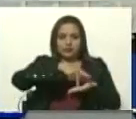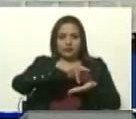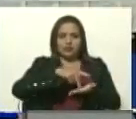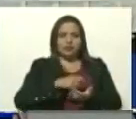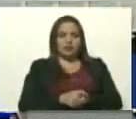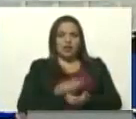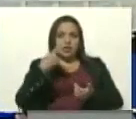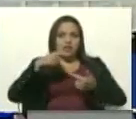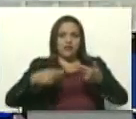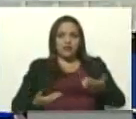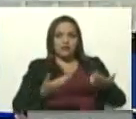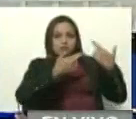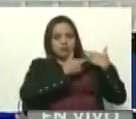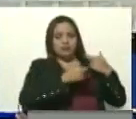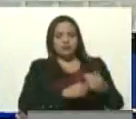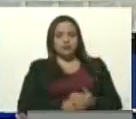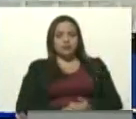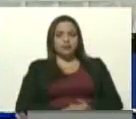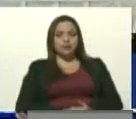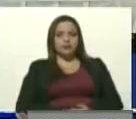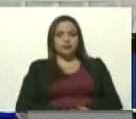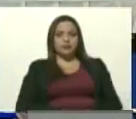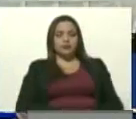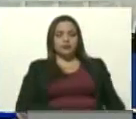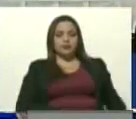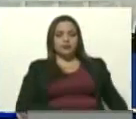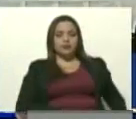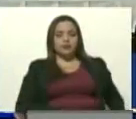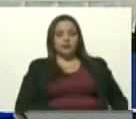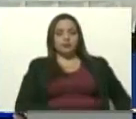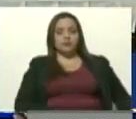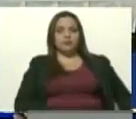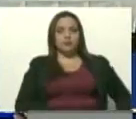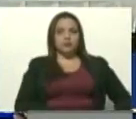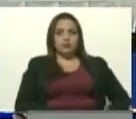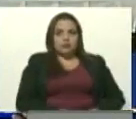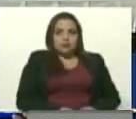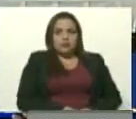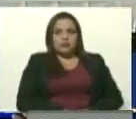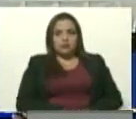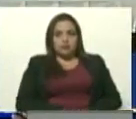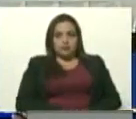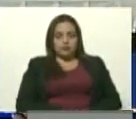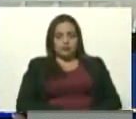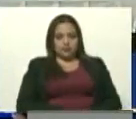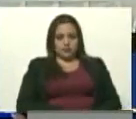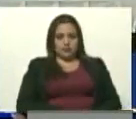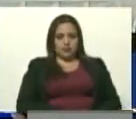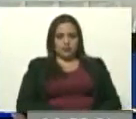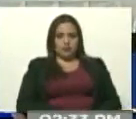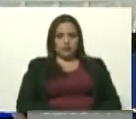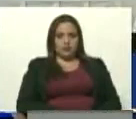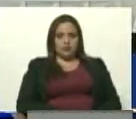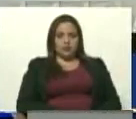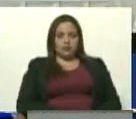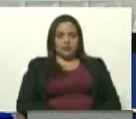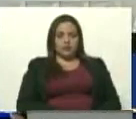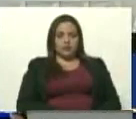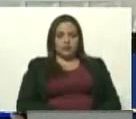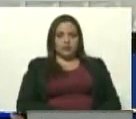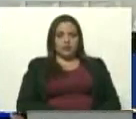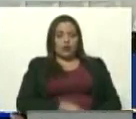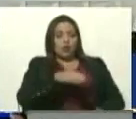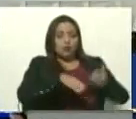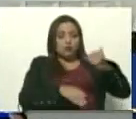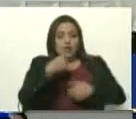las autoridades. Recordemos que hubo que al final de cuentas se precisó que hiciéramos esta reunión